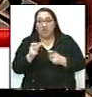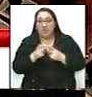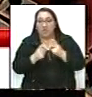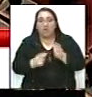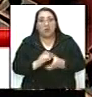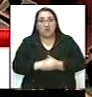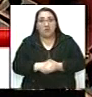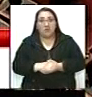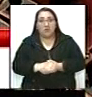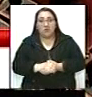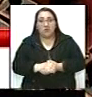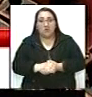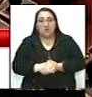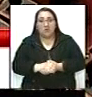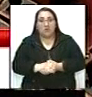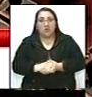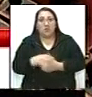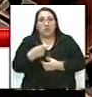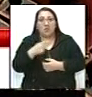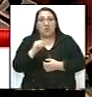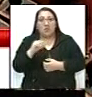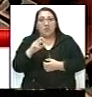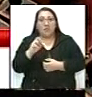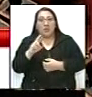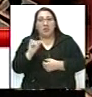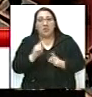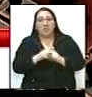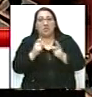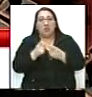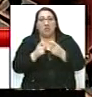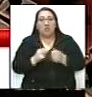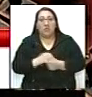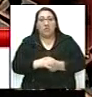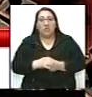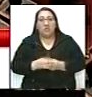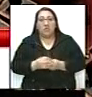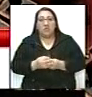congresista Gilbert Violeta y también la congresista